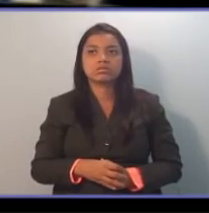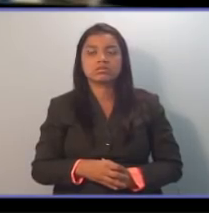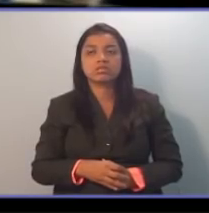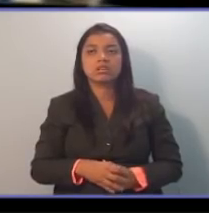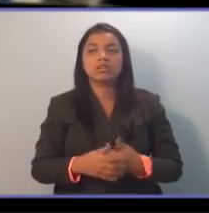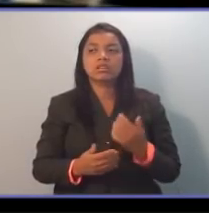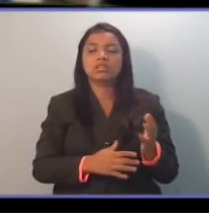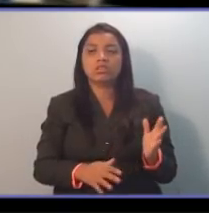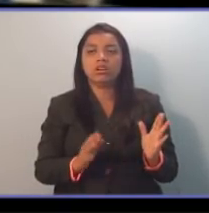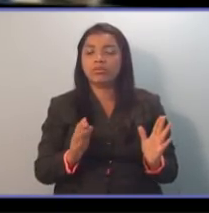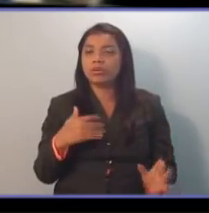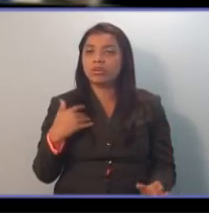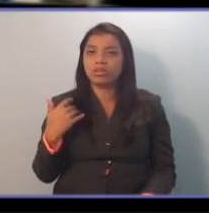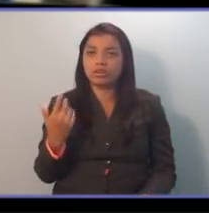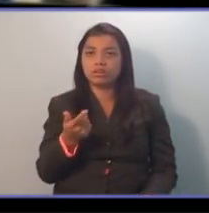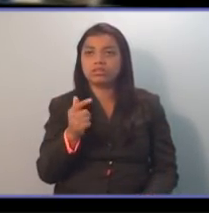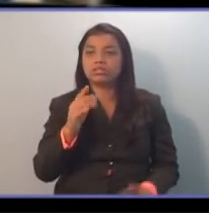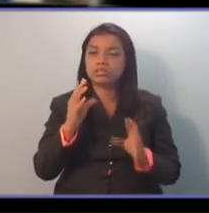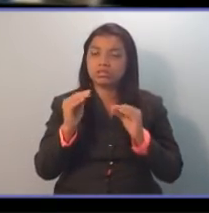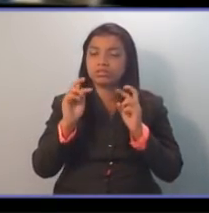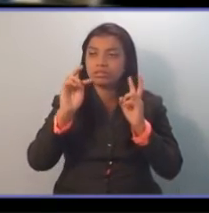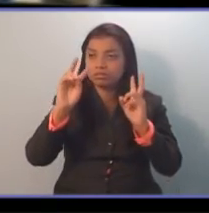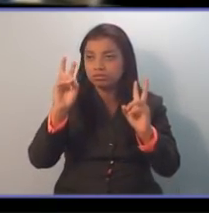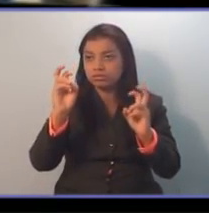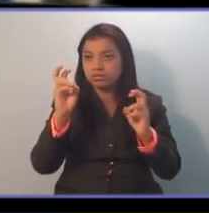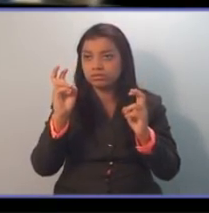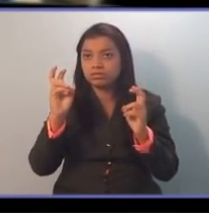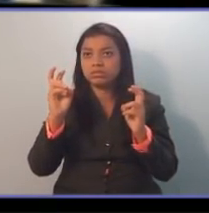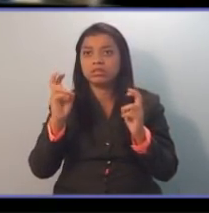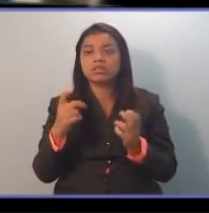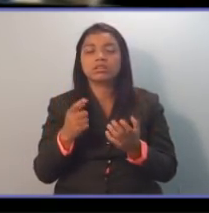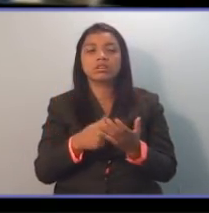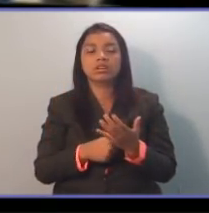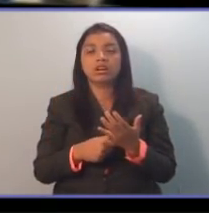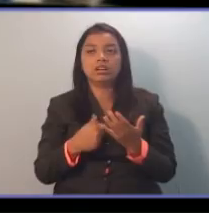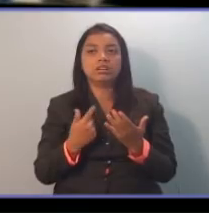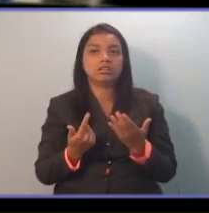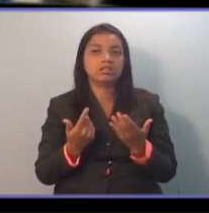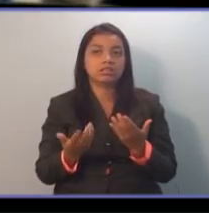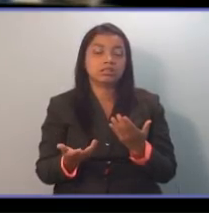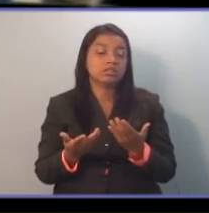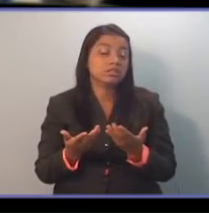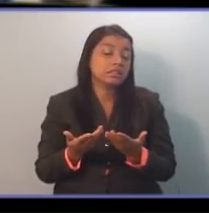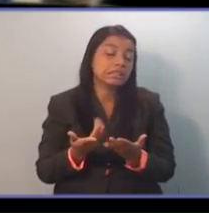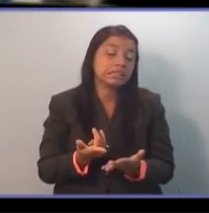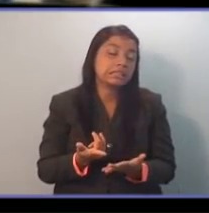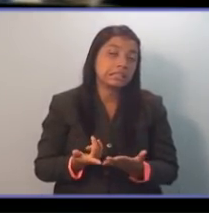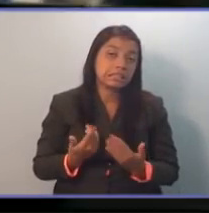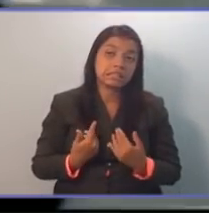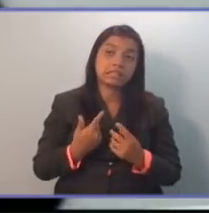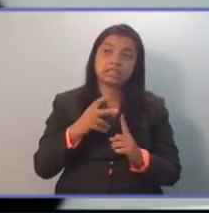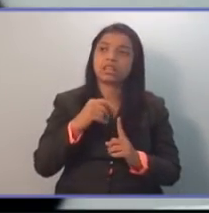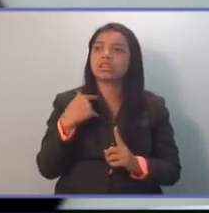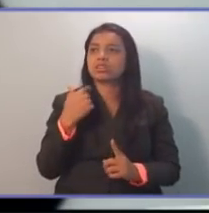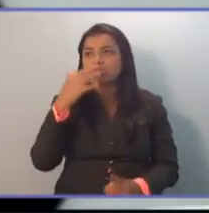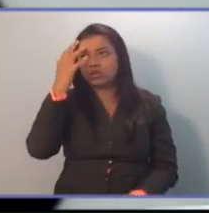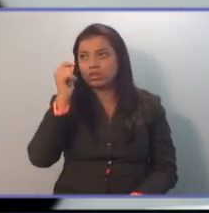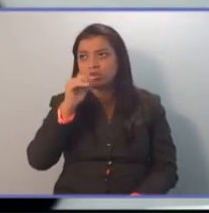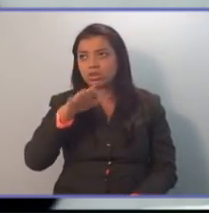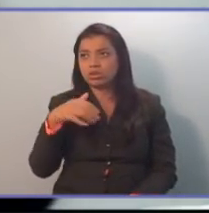Hablar de la persona o del currículo personal creo que a todos nos